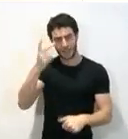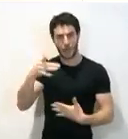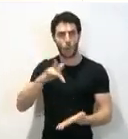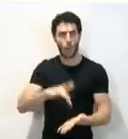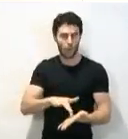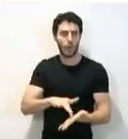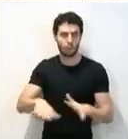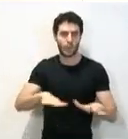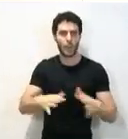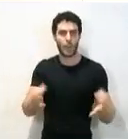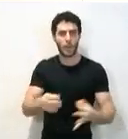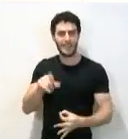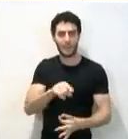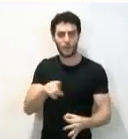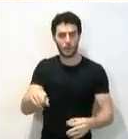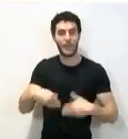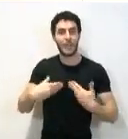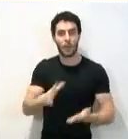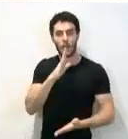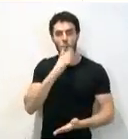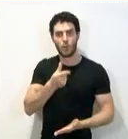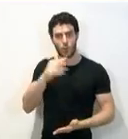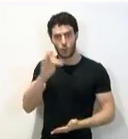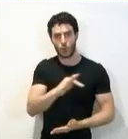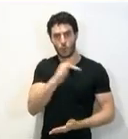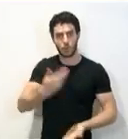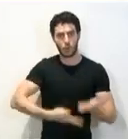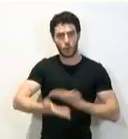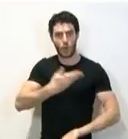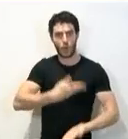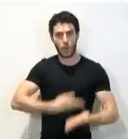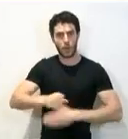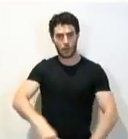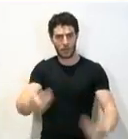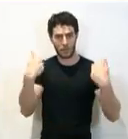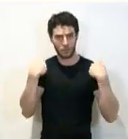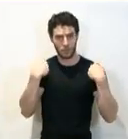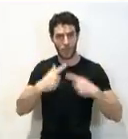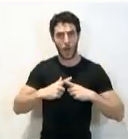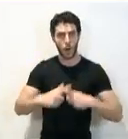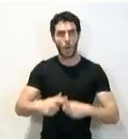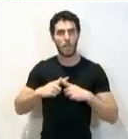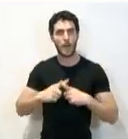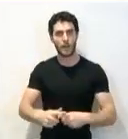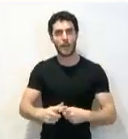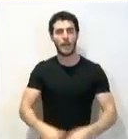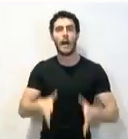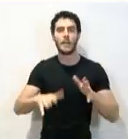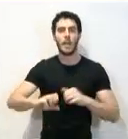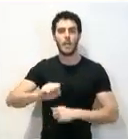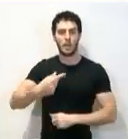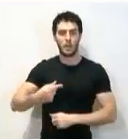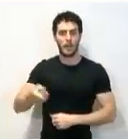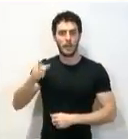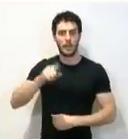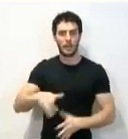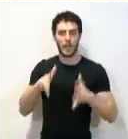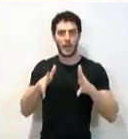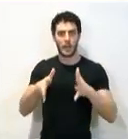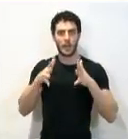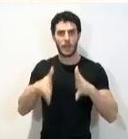actuar. Es necesario, por tanto, lograr un compromiso de colaboración y responsabilidad compartida entre atención primaria y